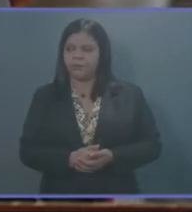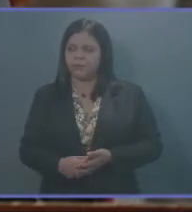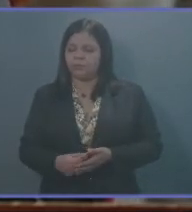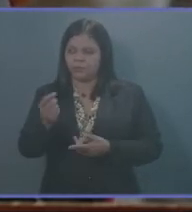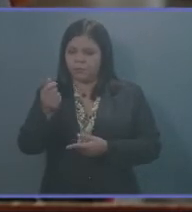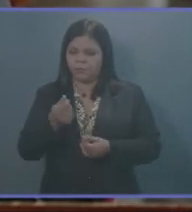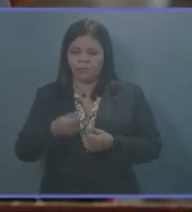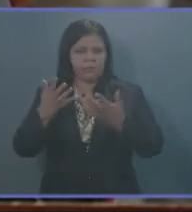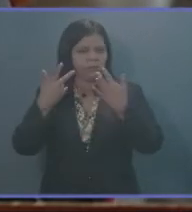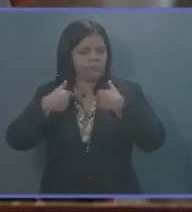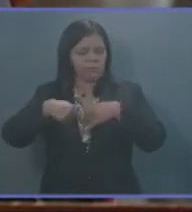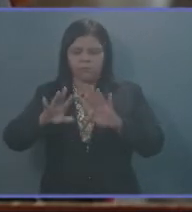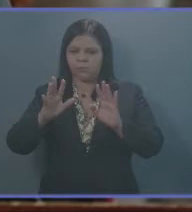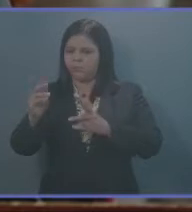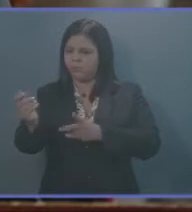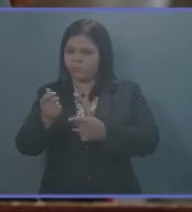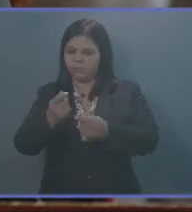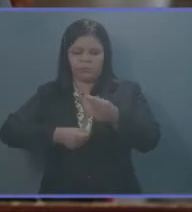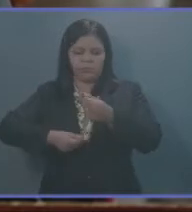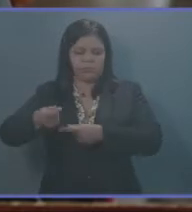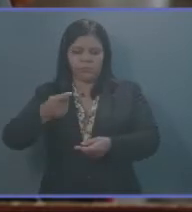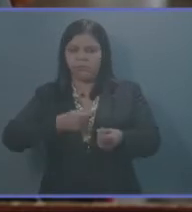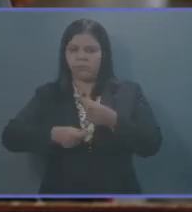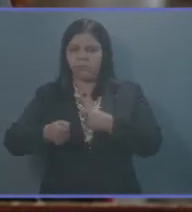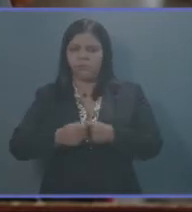Transferencias corrientes